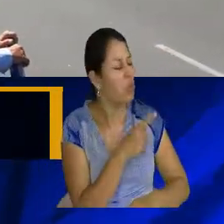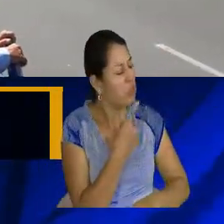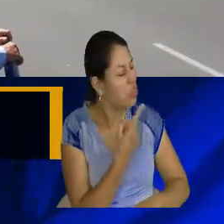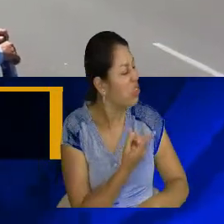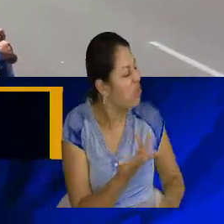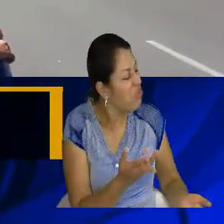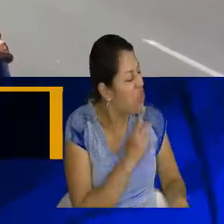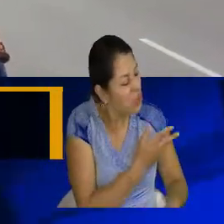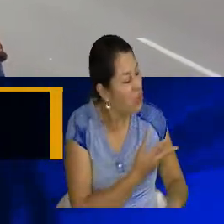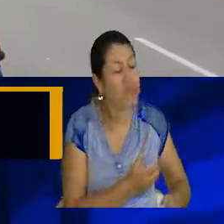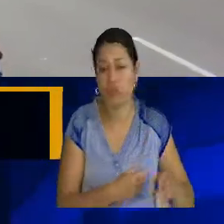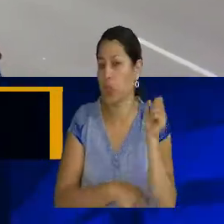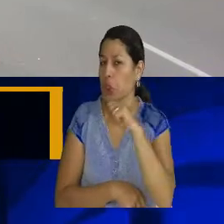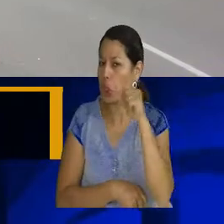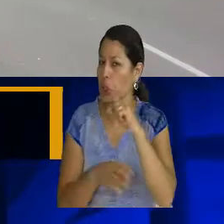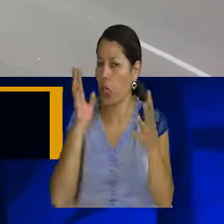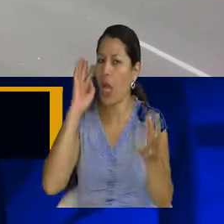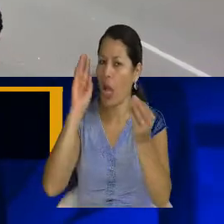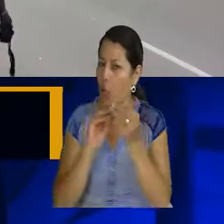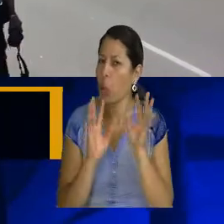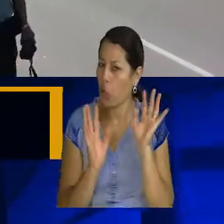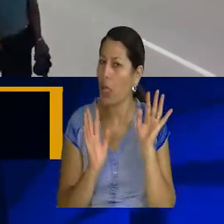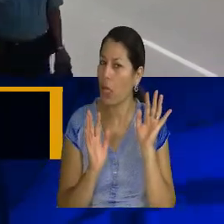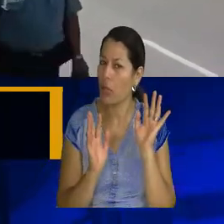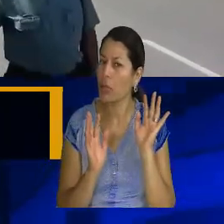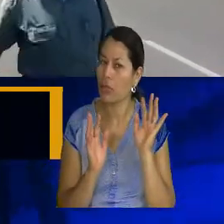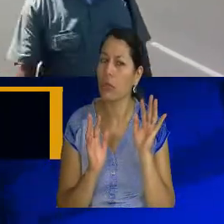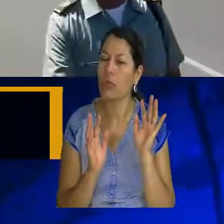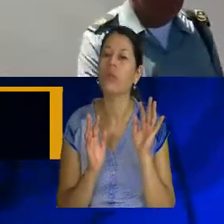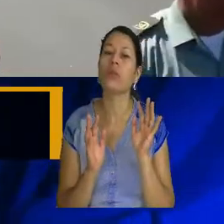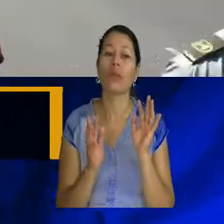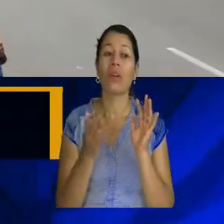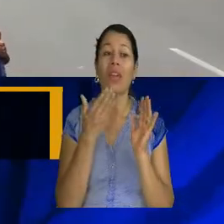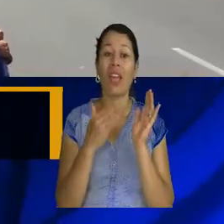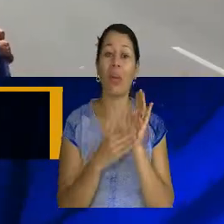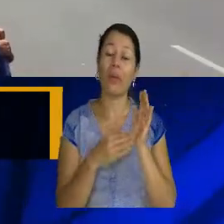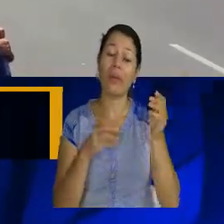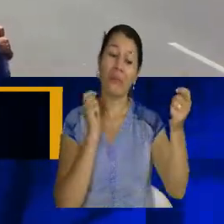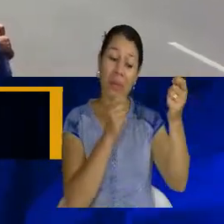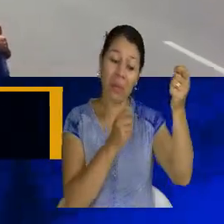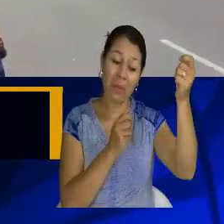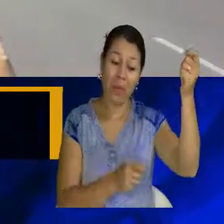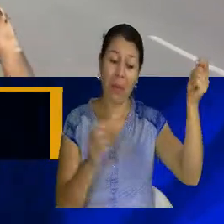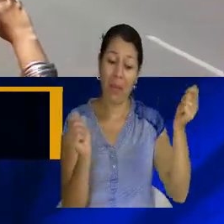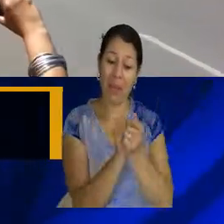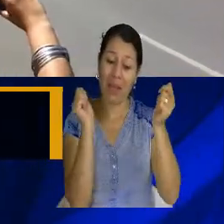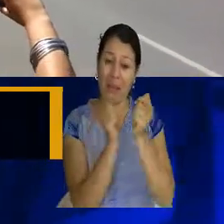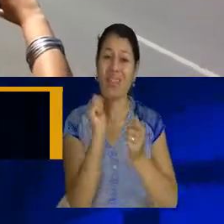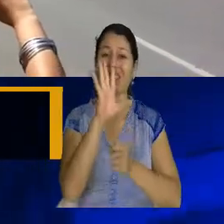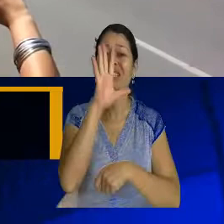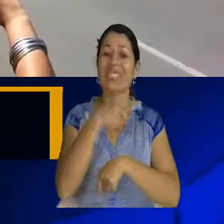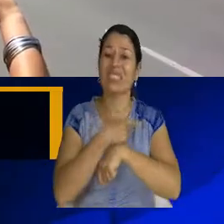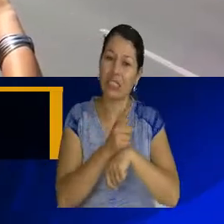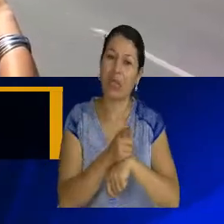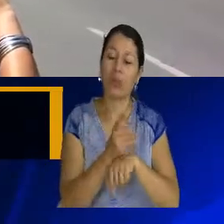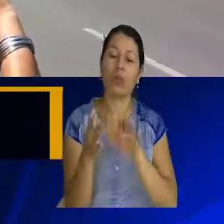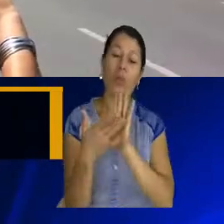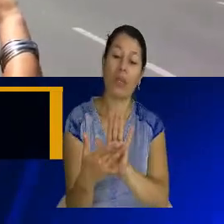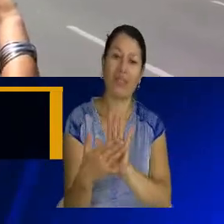van a tener un acto especial, porque es que el acto especial ahí dura 5 minutos, pero todos los que están a través